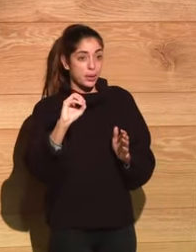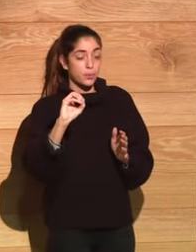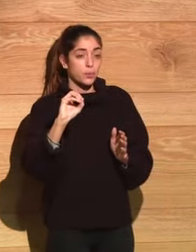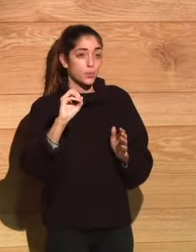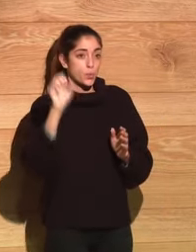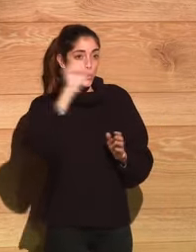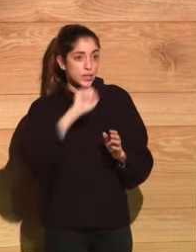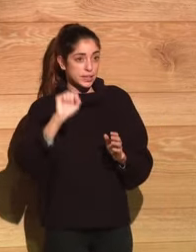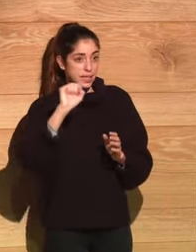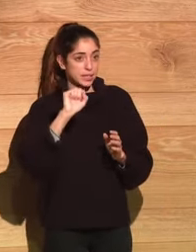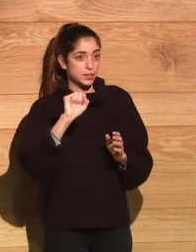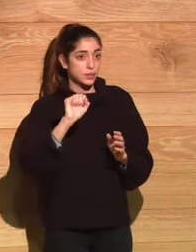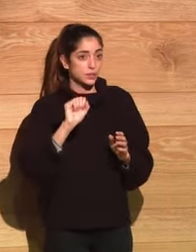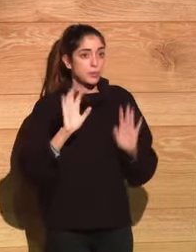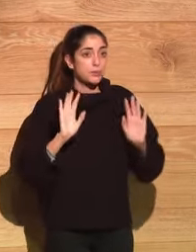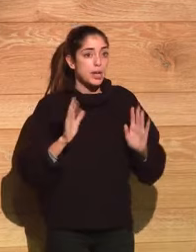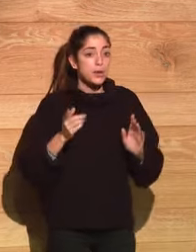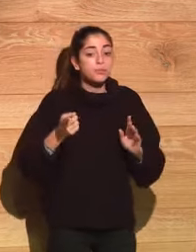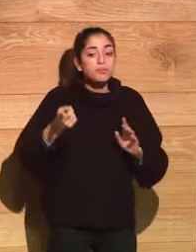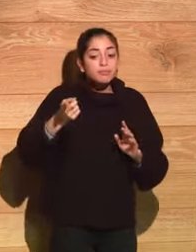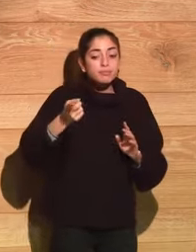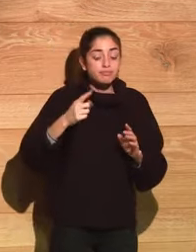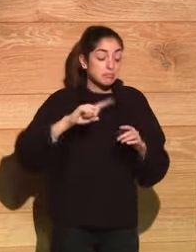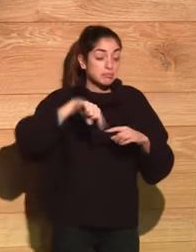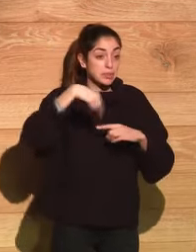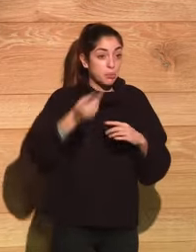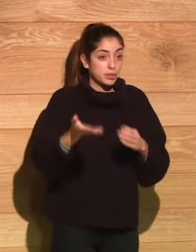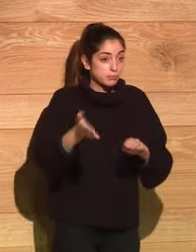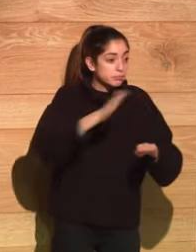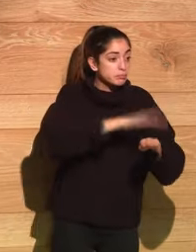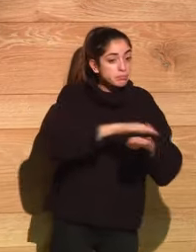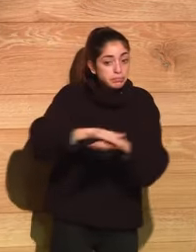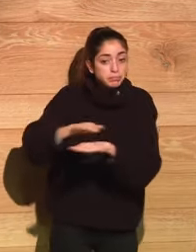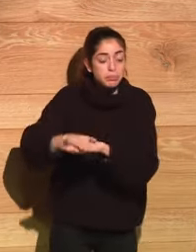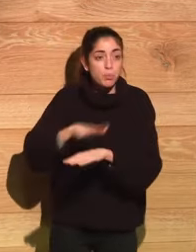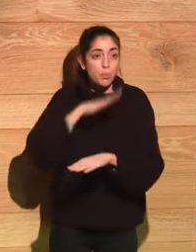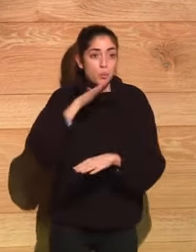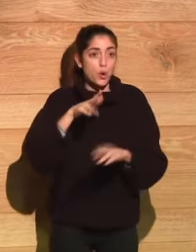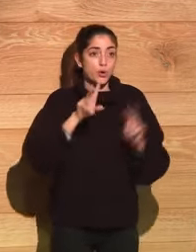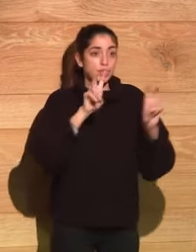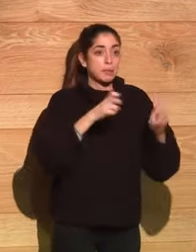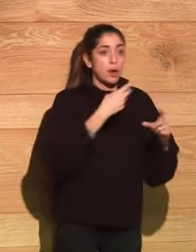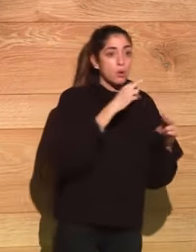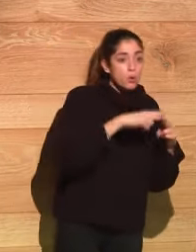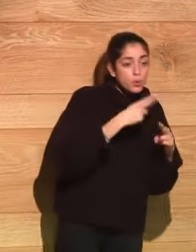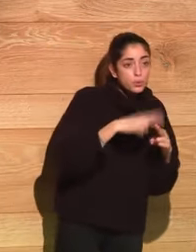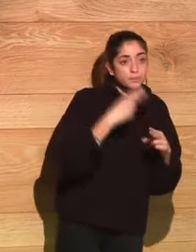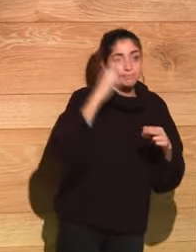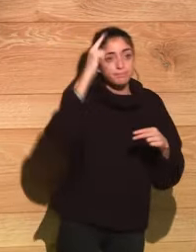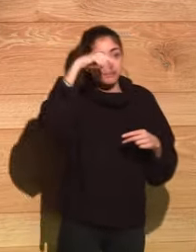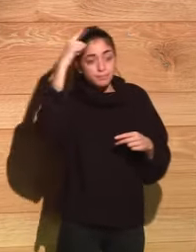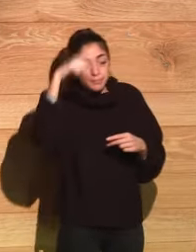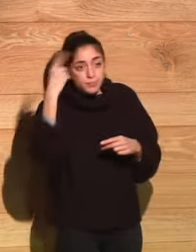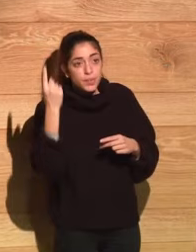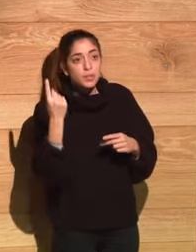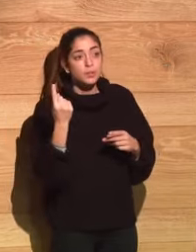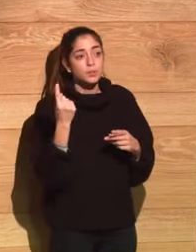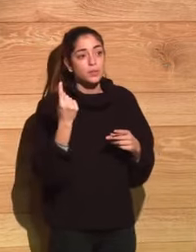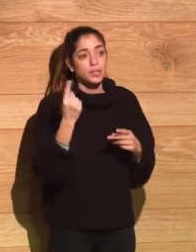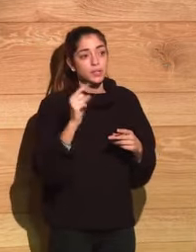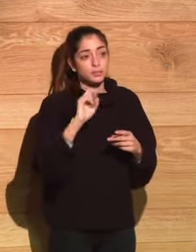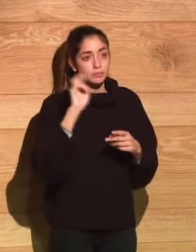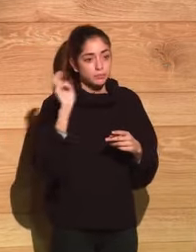quedaron tapados completamente por los acontecimientos políticos, sociales, culturales